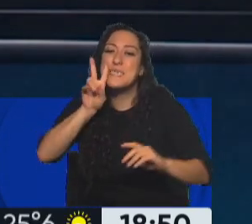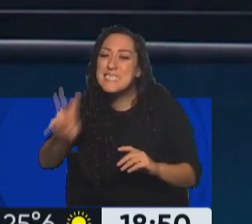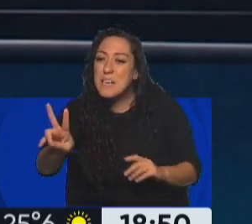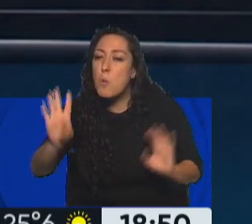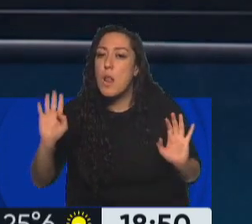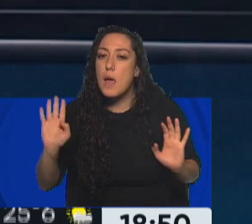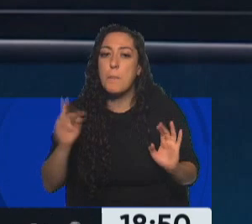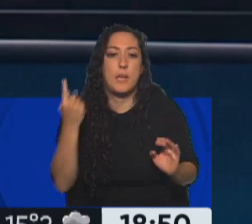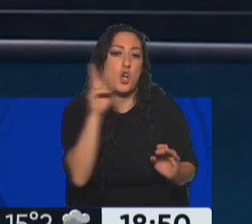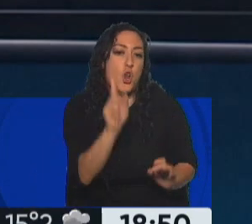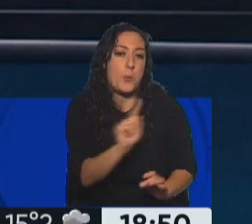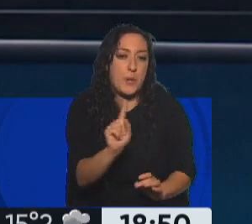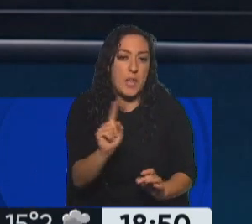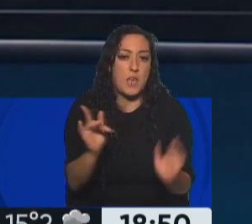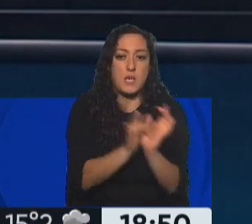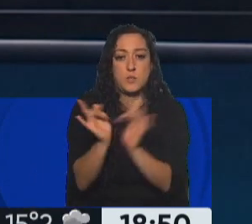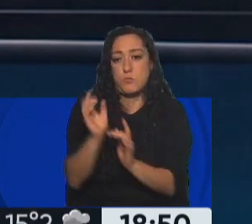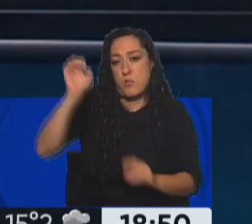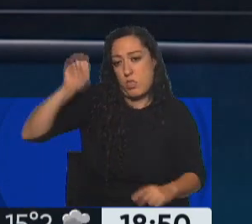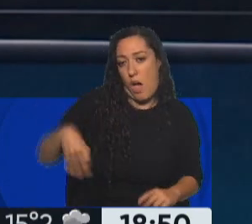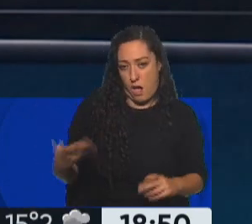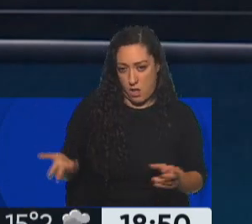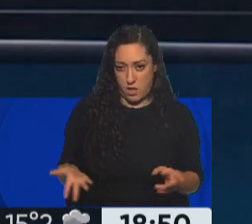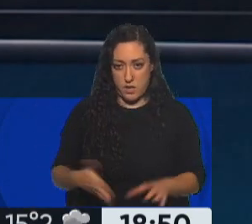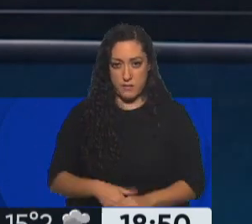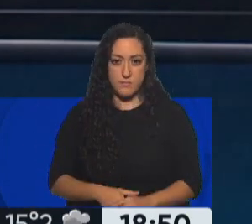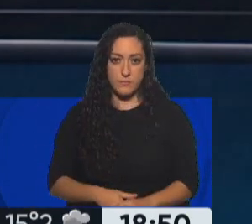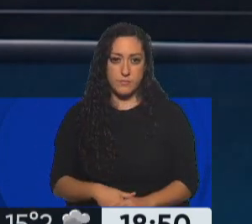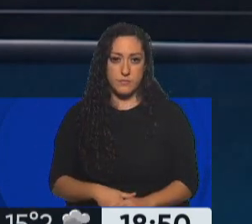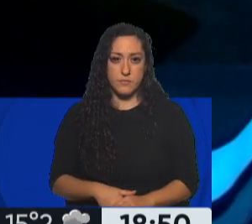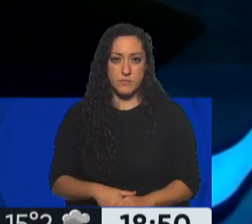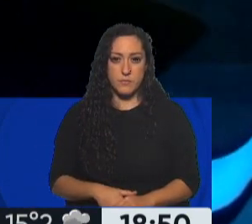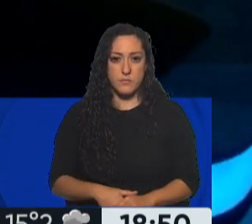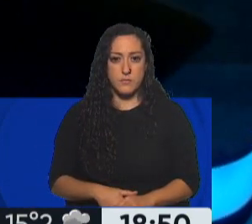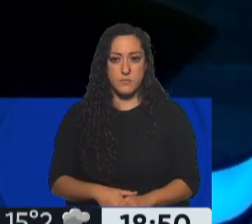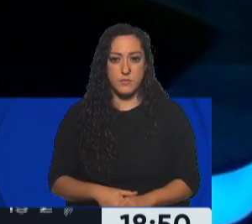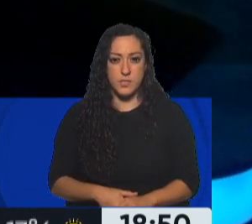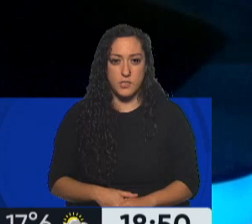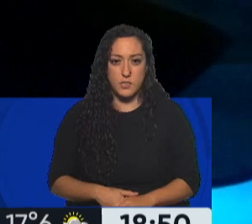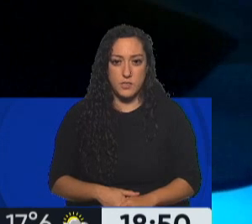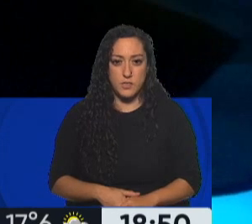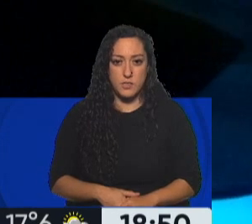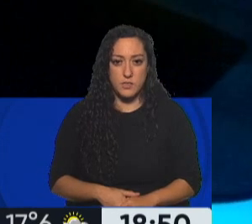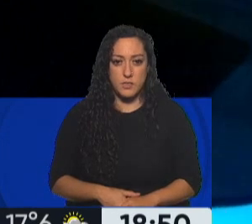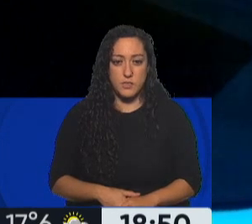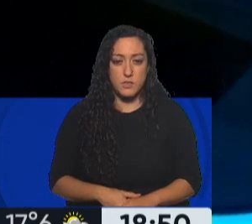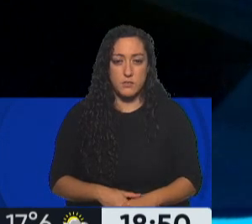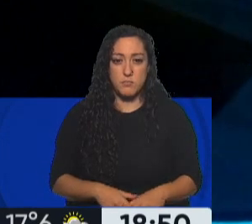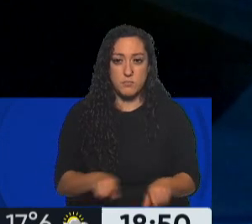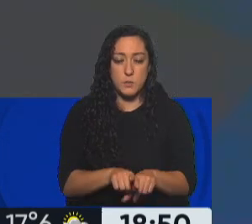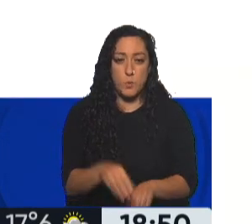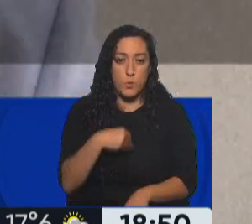azért a láthatatlan fő itt van velünk, és az ő akaratát keressük akkor is, amikor az utódot